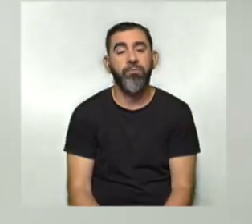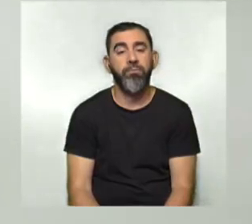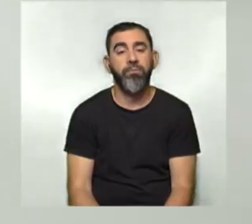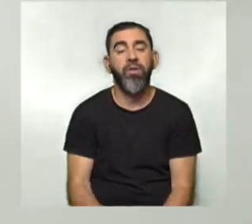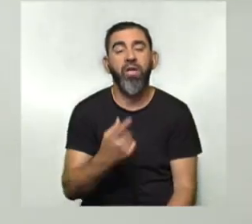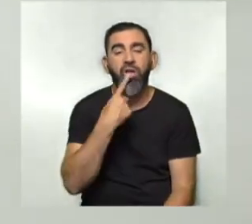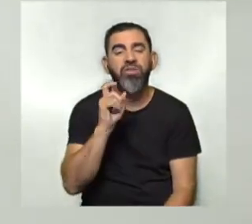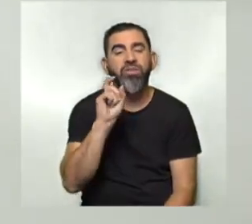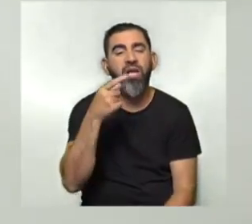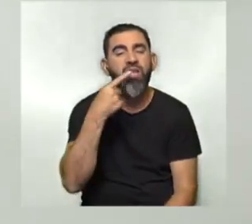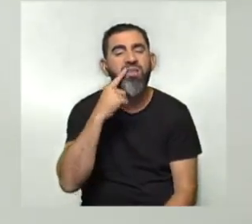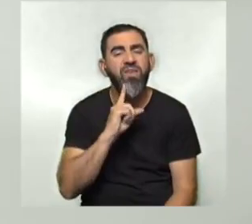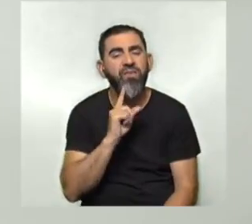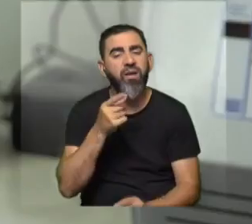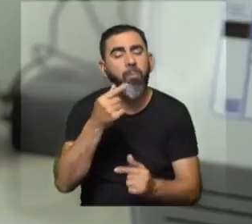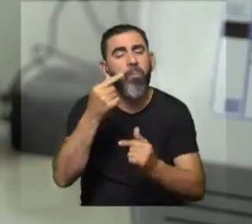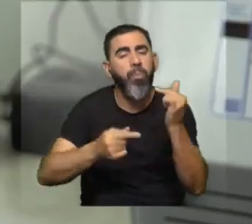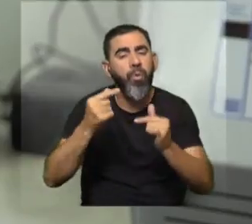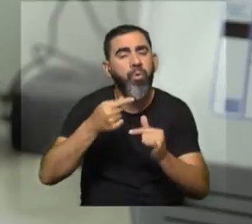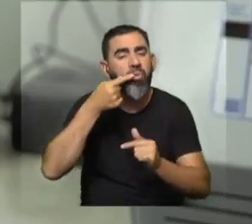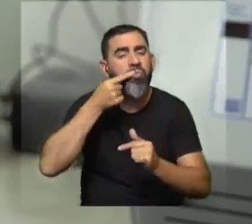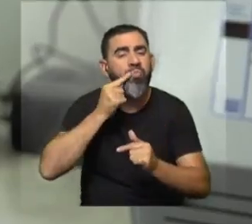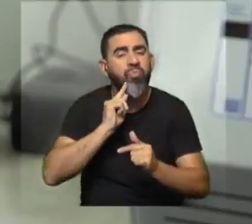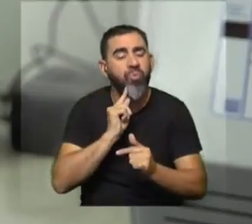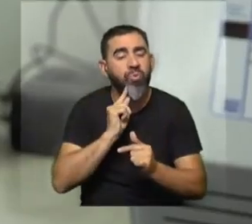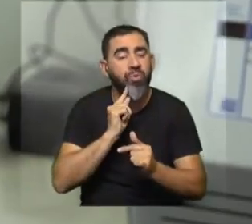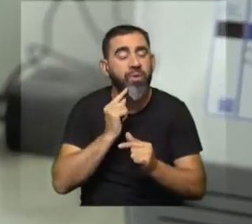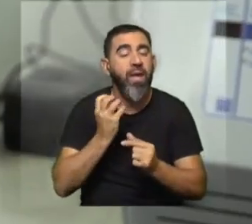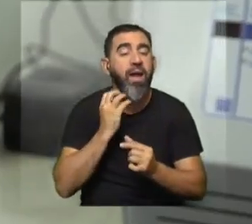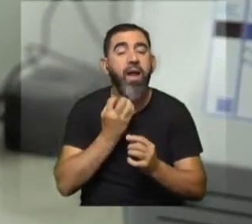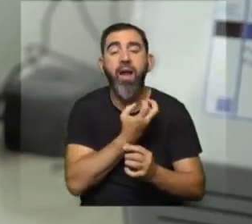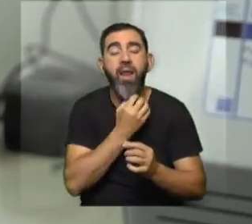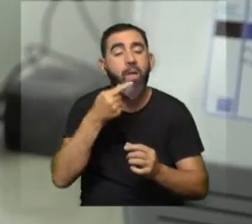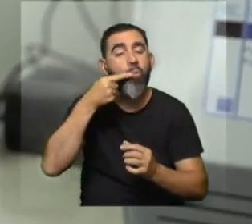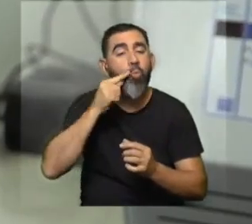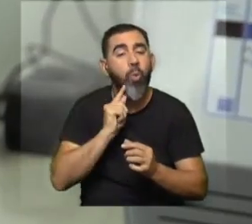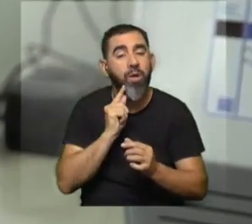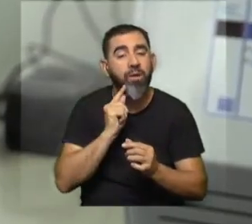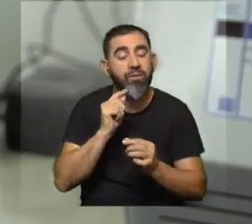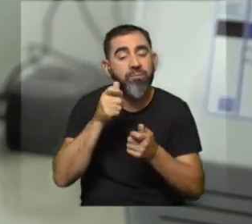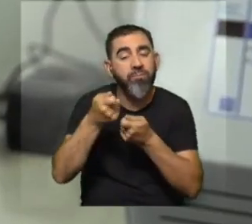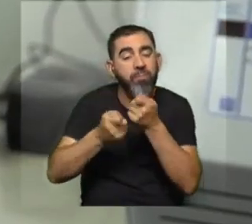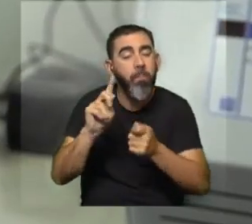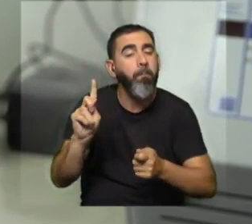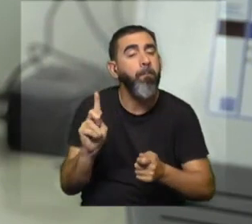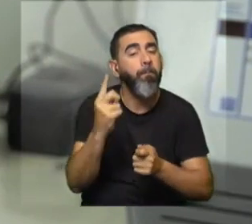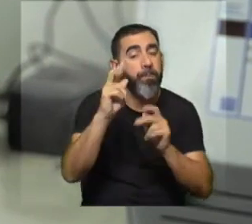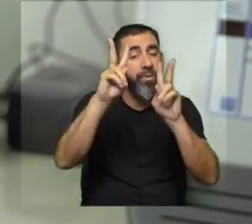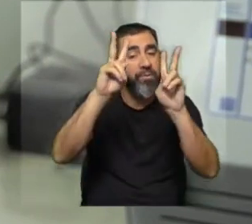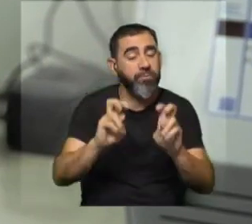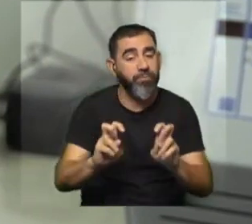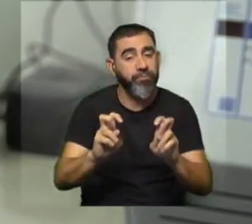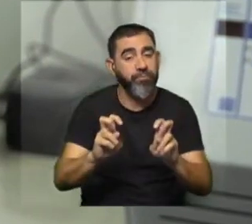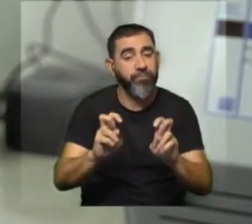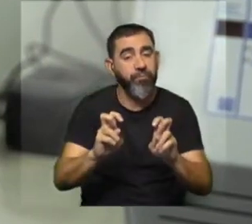La saliva es el producto de secreción de las glándulas salivales y es el componente principal